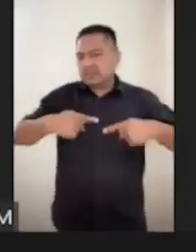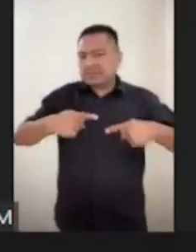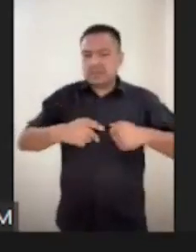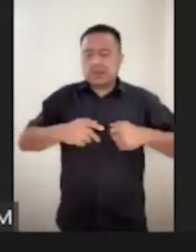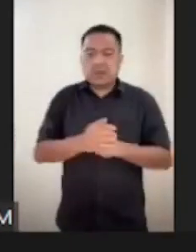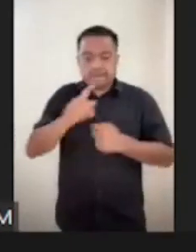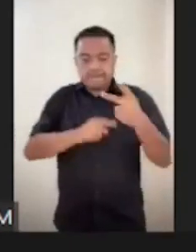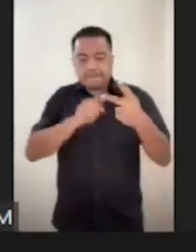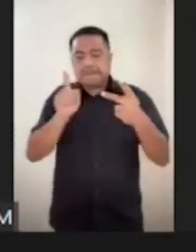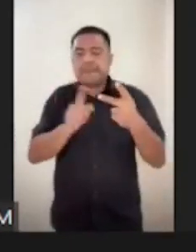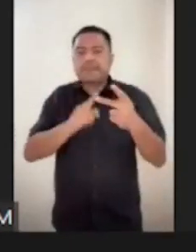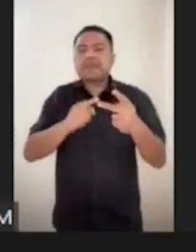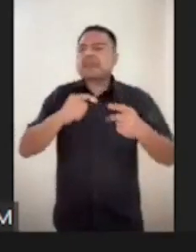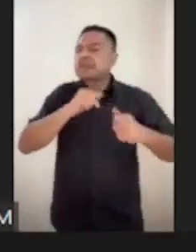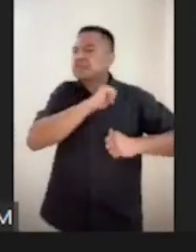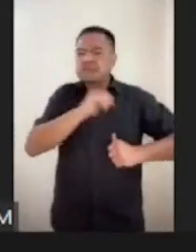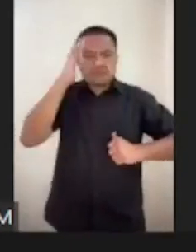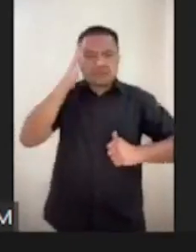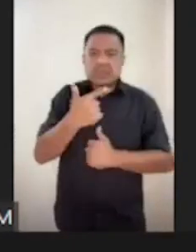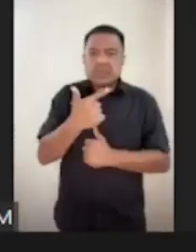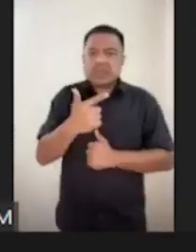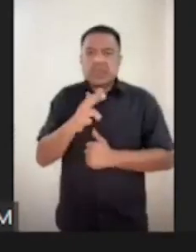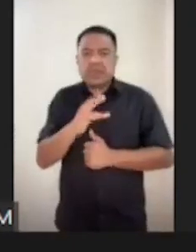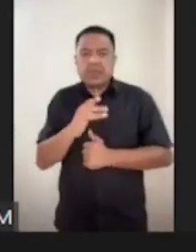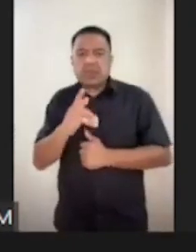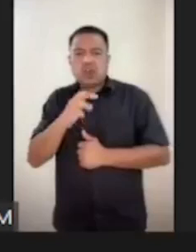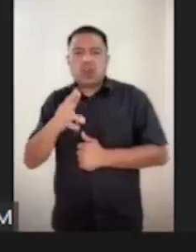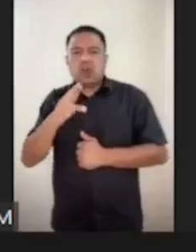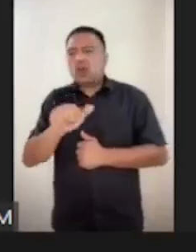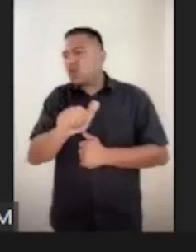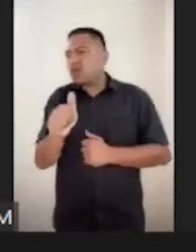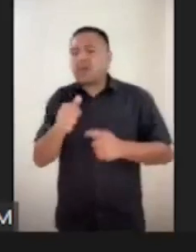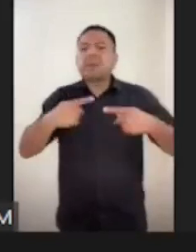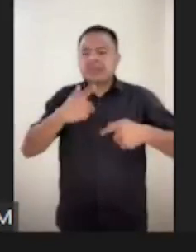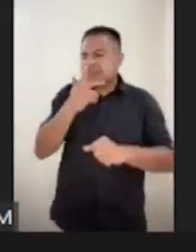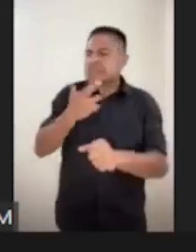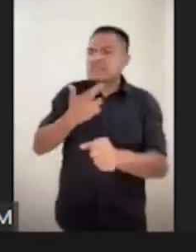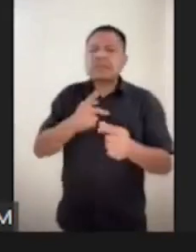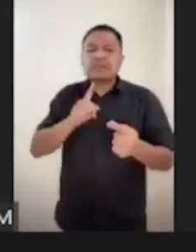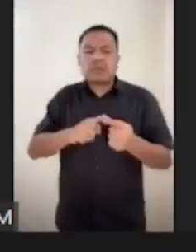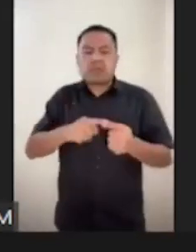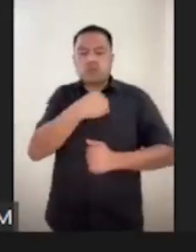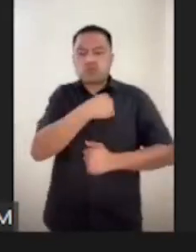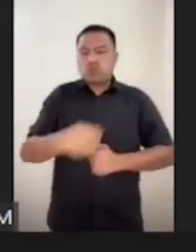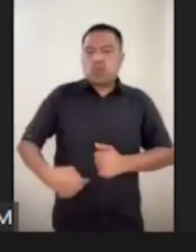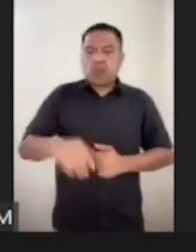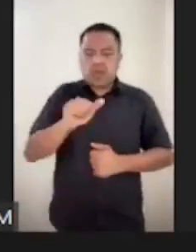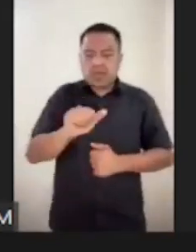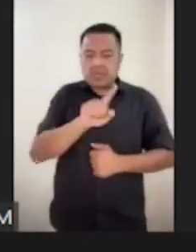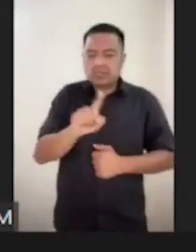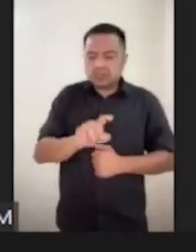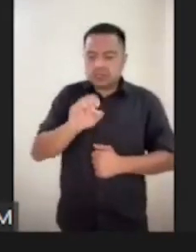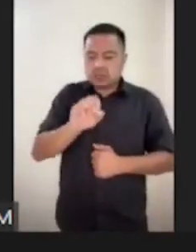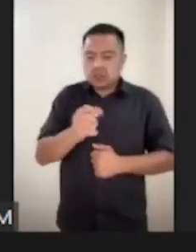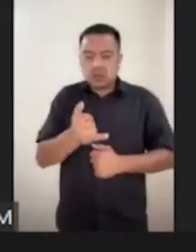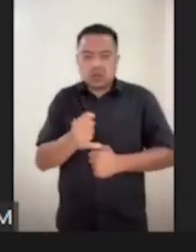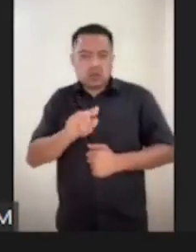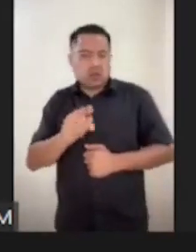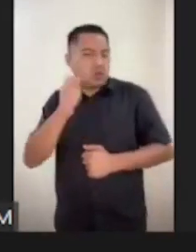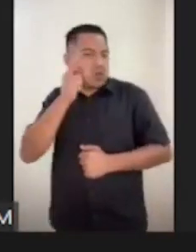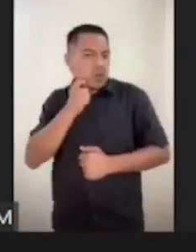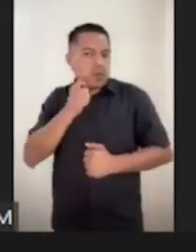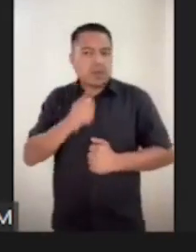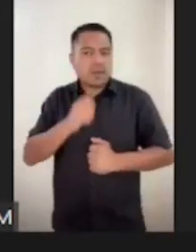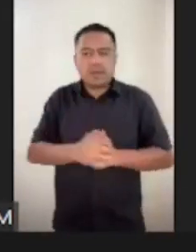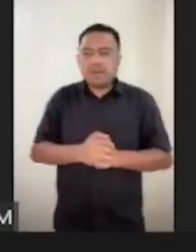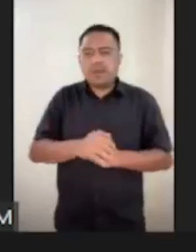segundo asunto, la parte actores Gregorio Zárate Bautista y otra persona, la autoridad responsable del Ayuntamiento de Azoyú Guerrero. En el